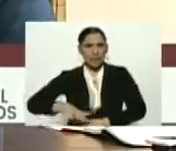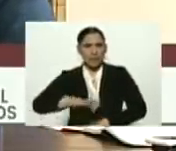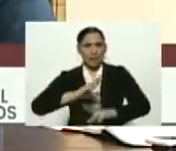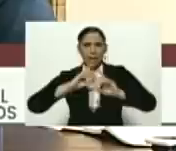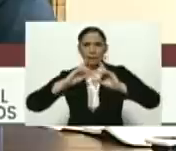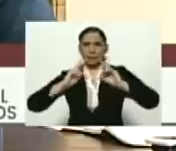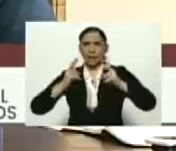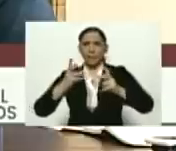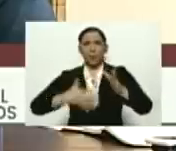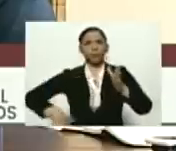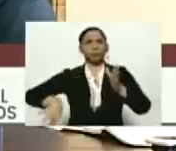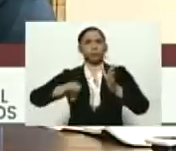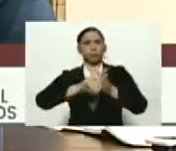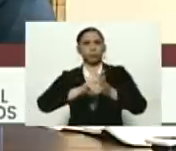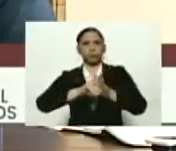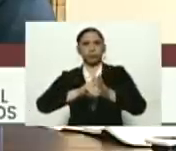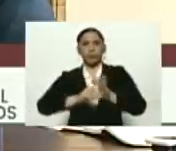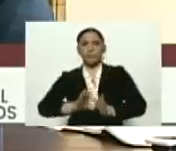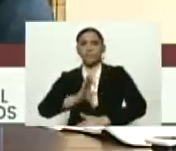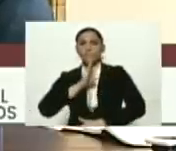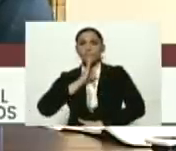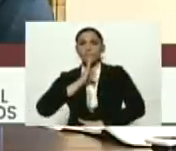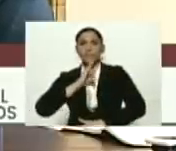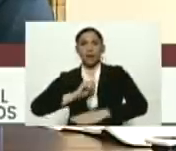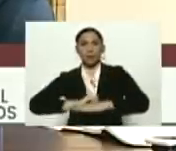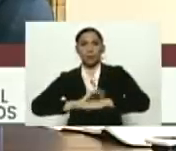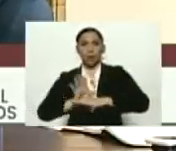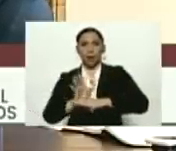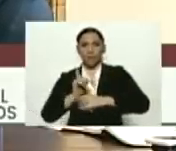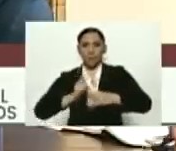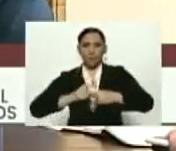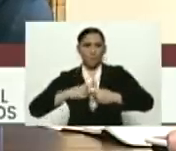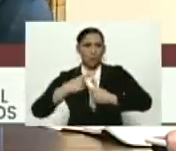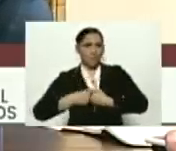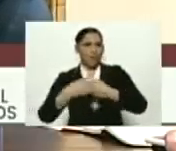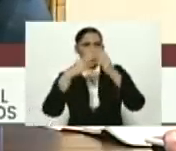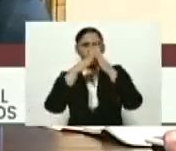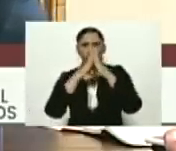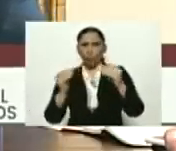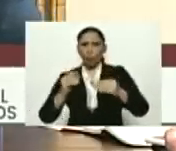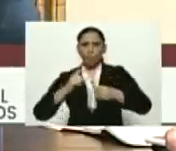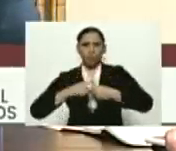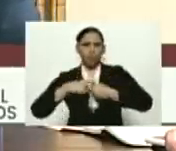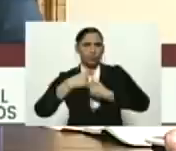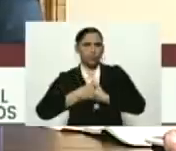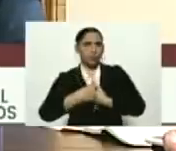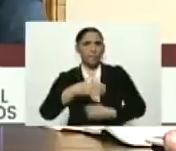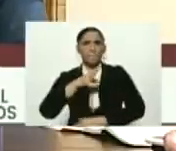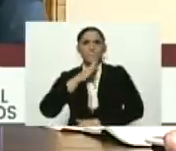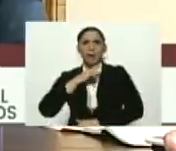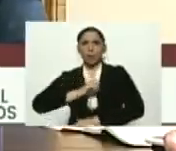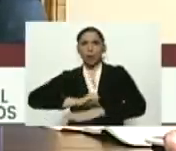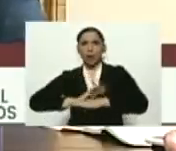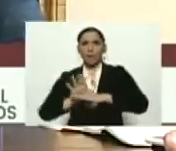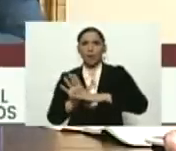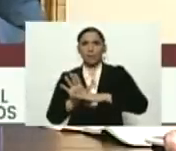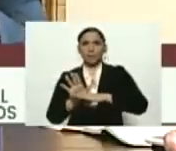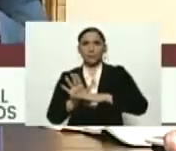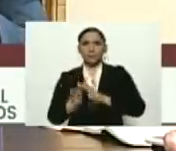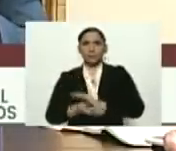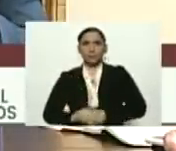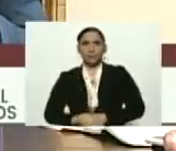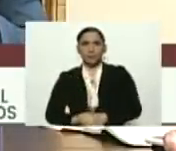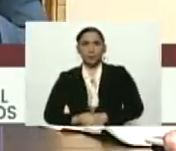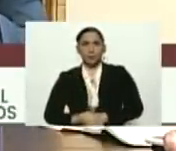del relanzamiento del Banco del ALBA y la incorporación de todos los miembros al Banco del ALBA, en